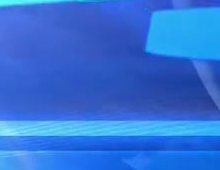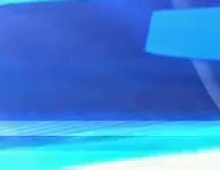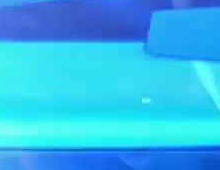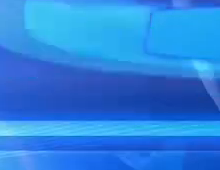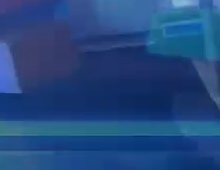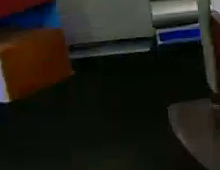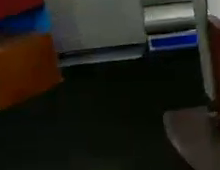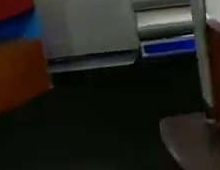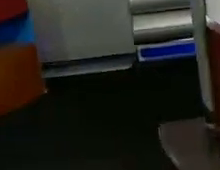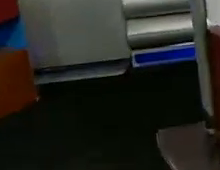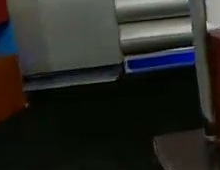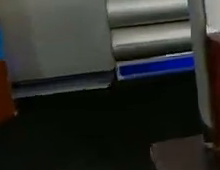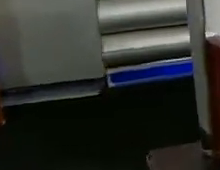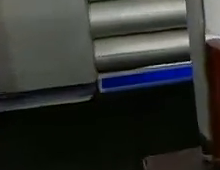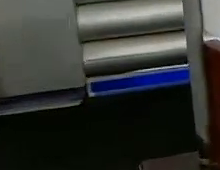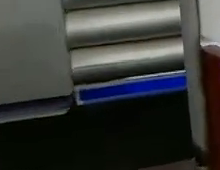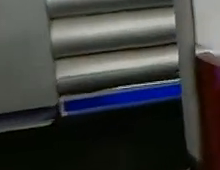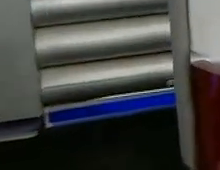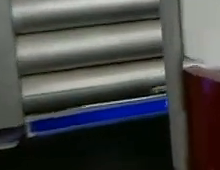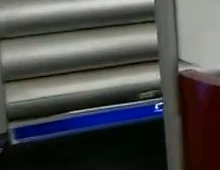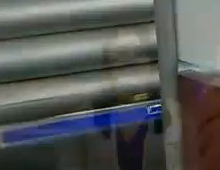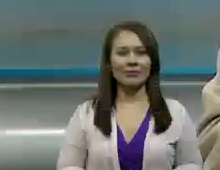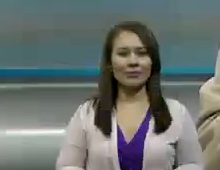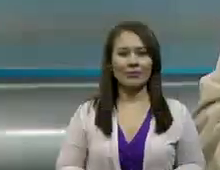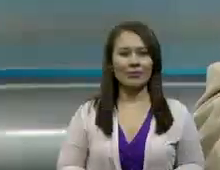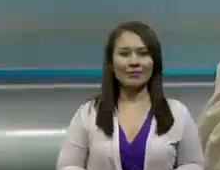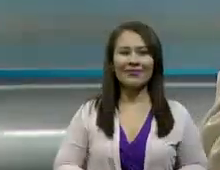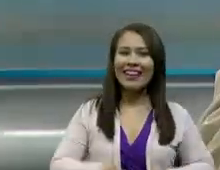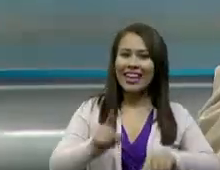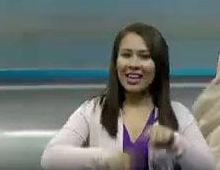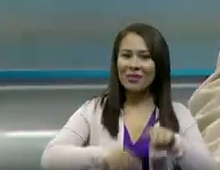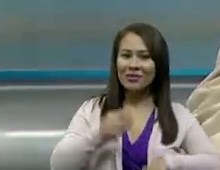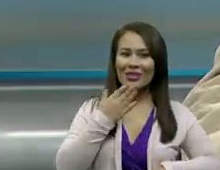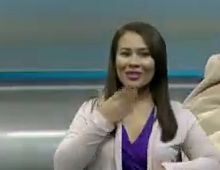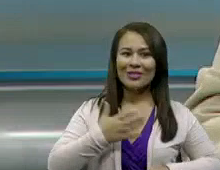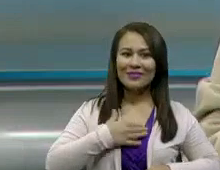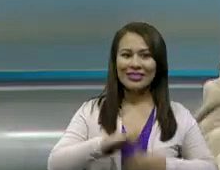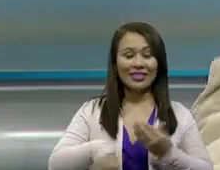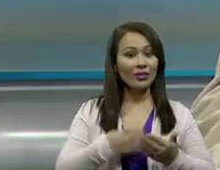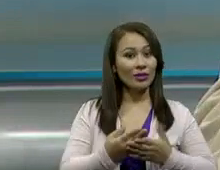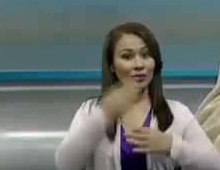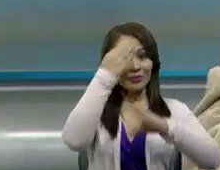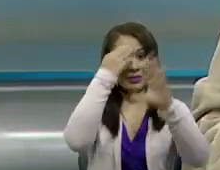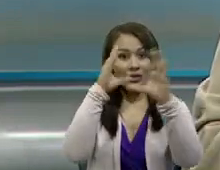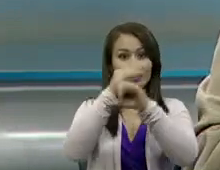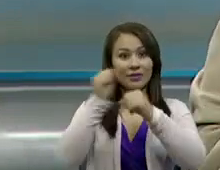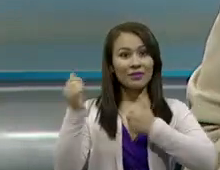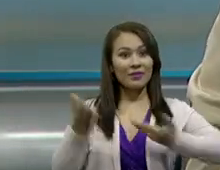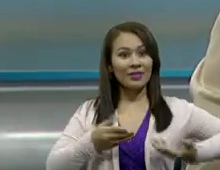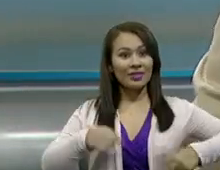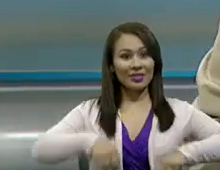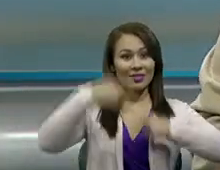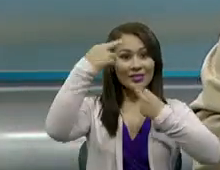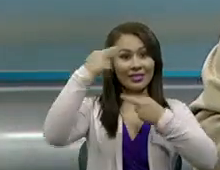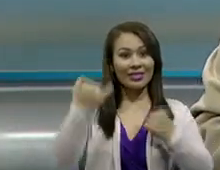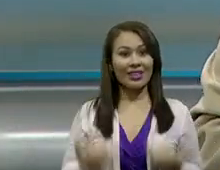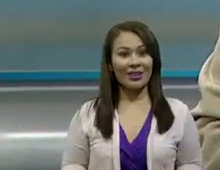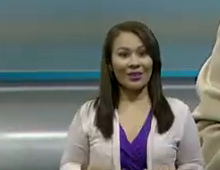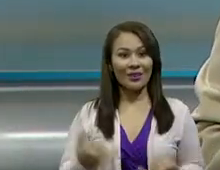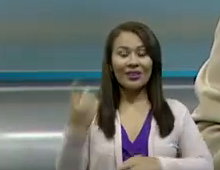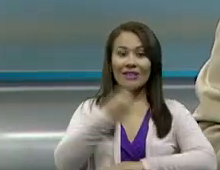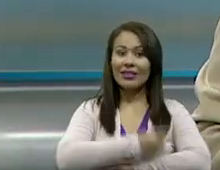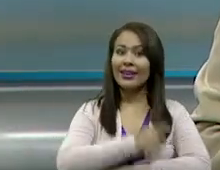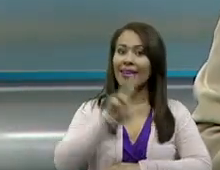en la mañana y en la noche a nivel nacional. Amigos televidentes, ¿cómo están? Muy buenas noches, bienvenidos. Aquí está la información para ustedes en este día